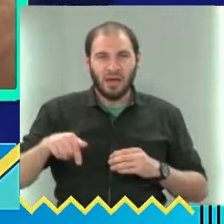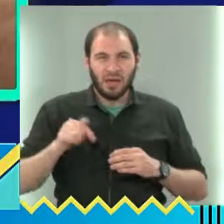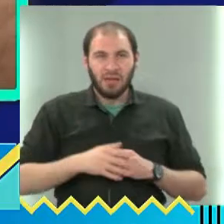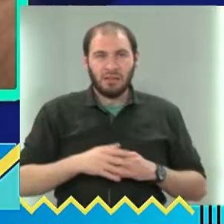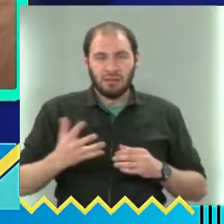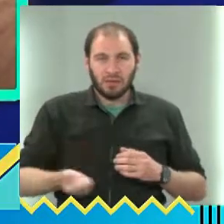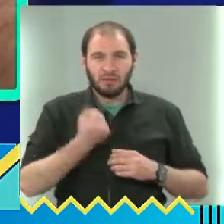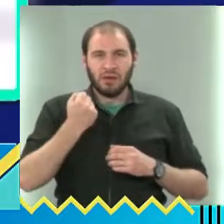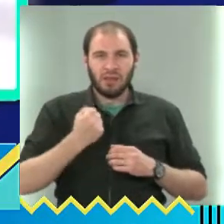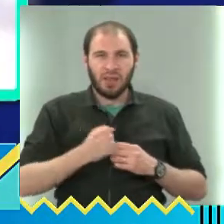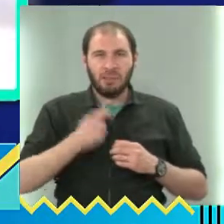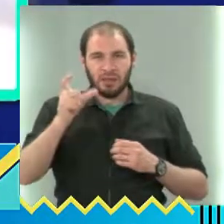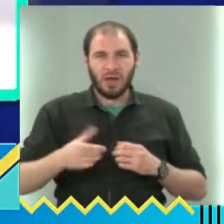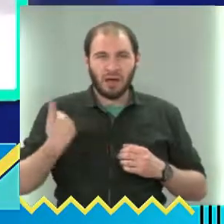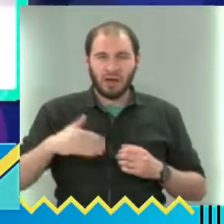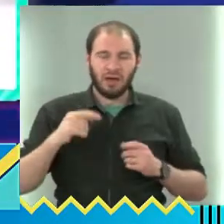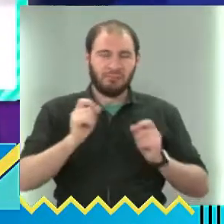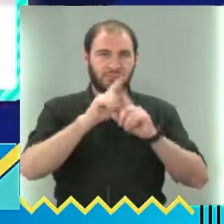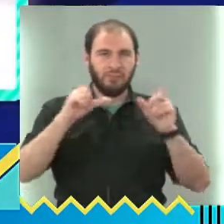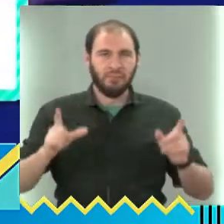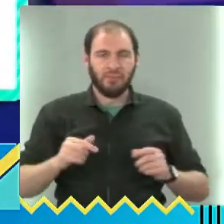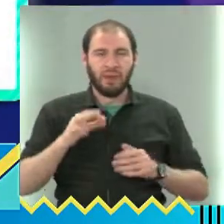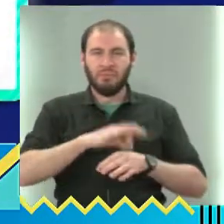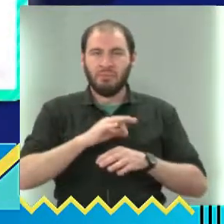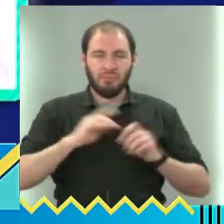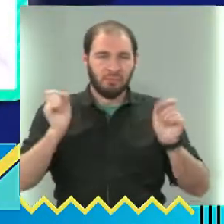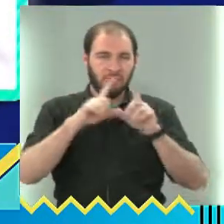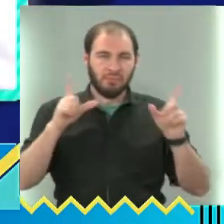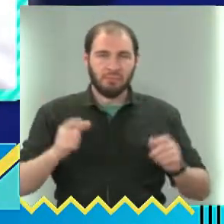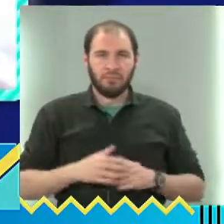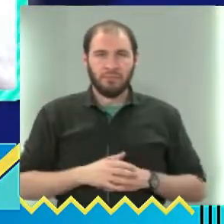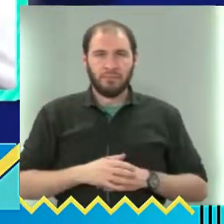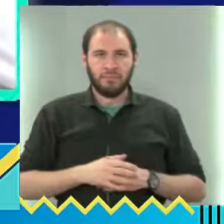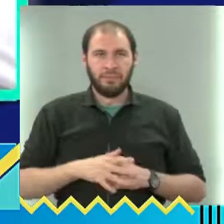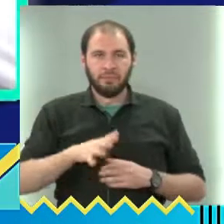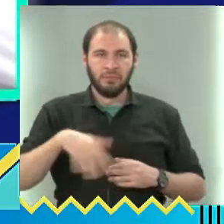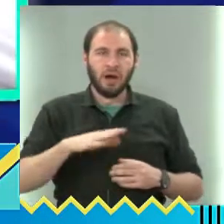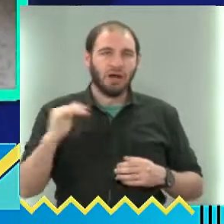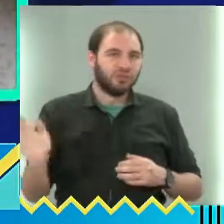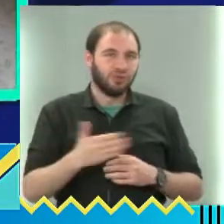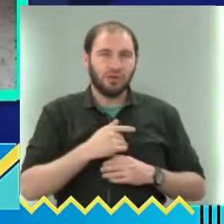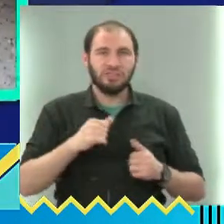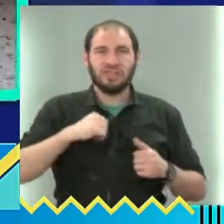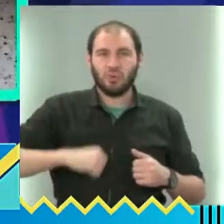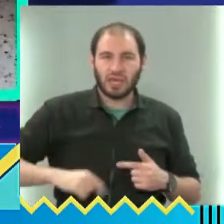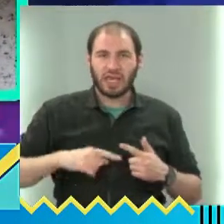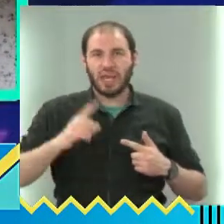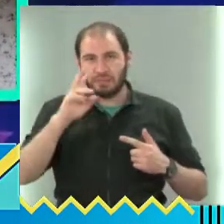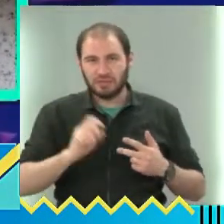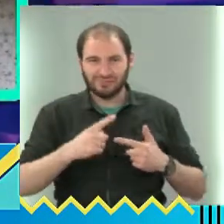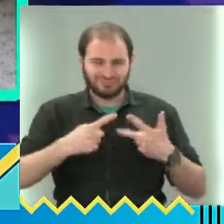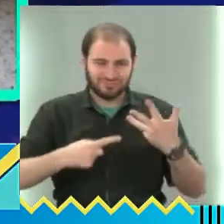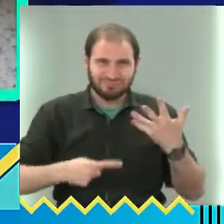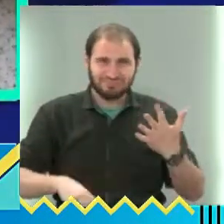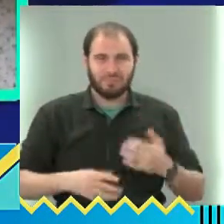este descubrimiento de un argentino fueron impresionantes en la medicina, impresionante, en todos los campos que se te ocurran, en cirugía, investigación, todo lo